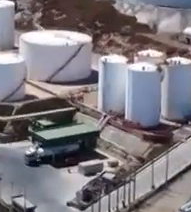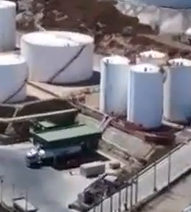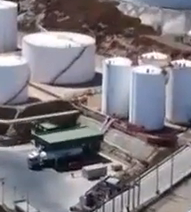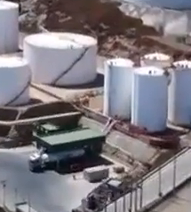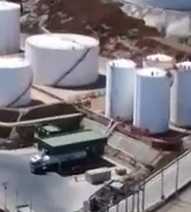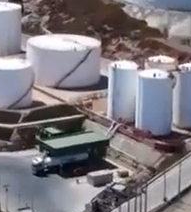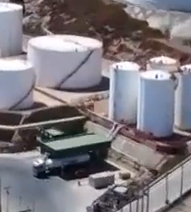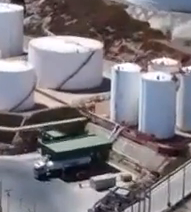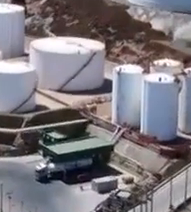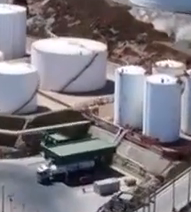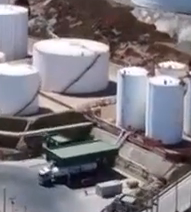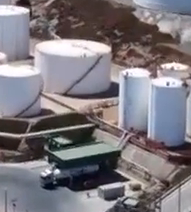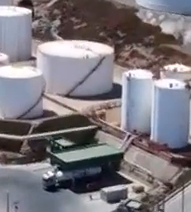también acompañada del subsecretario cristóbal